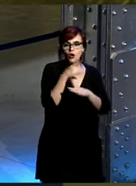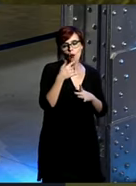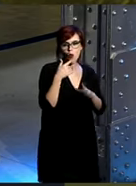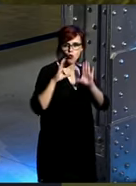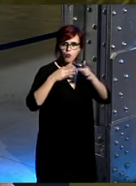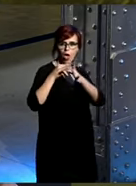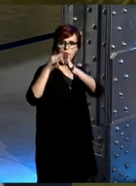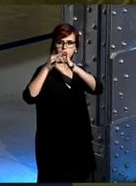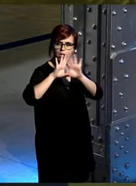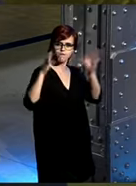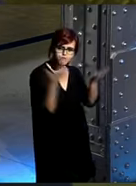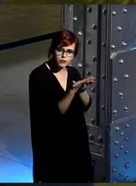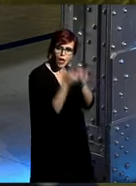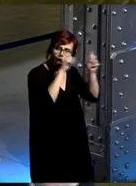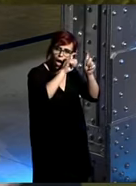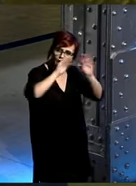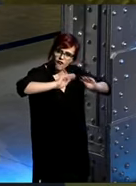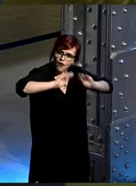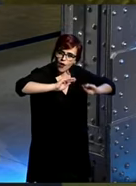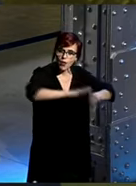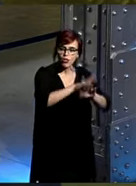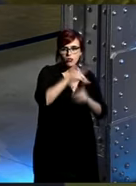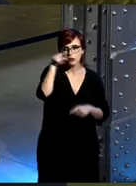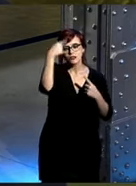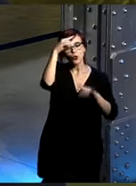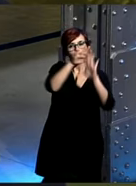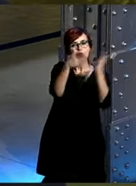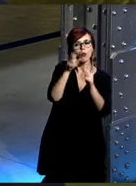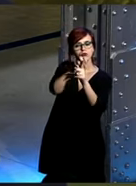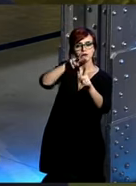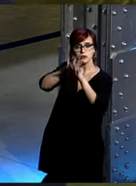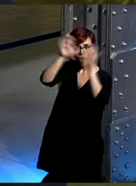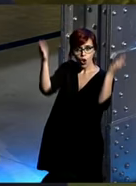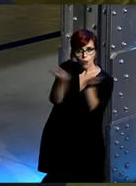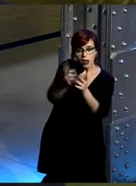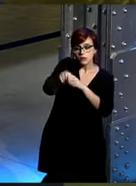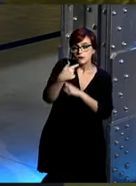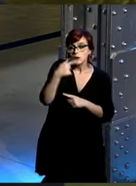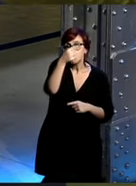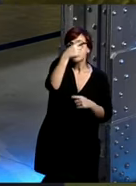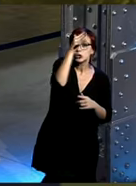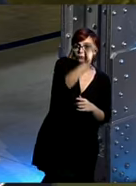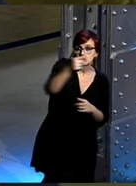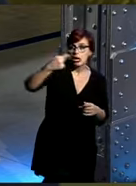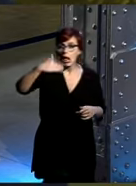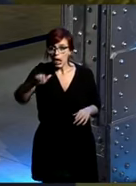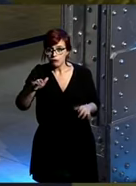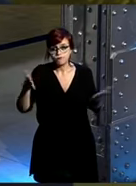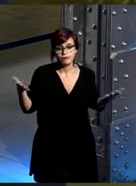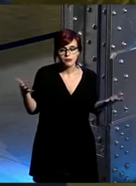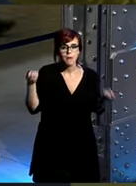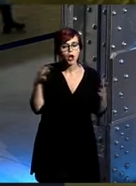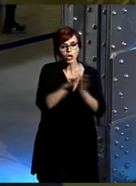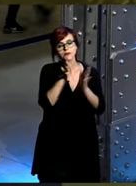élite global, que piensa el mundo de manera global, para lo bueno y para lo malo. De nuevo, hay